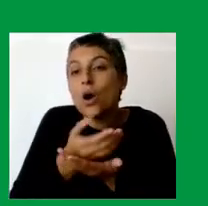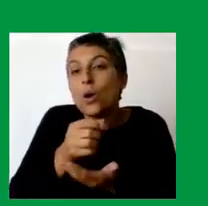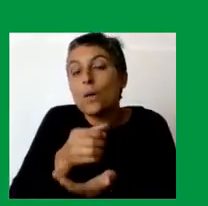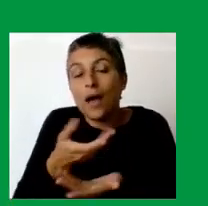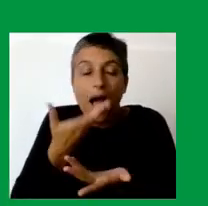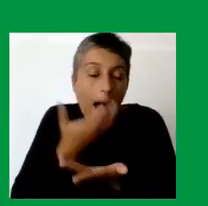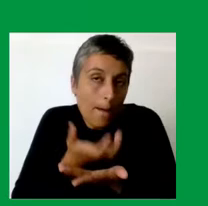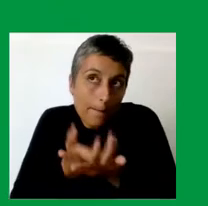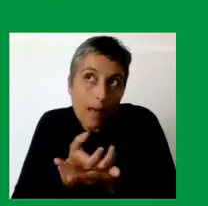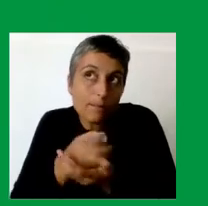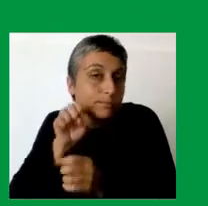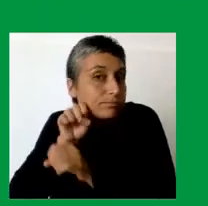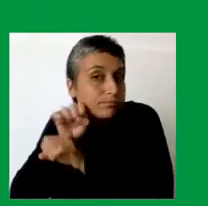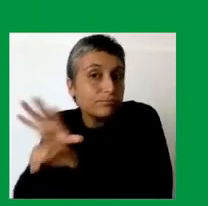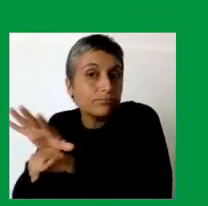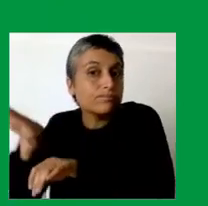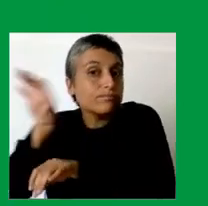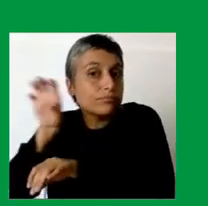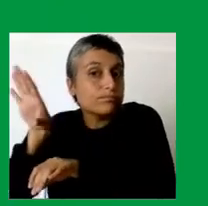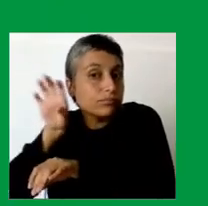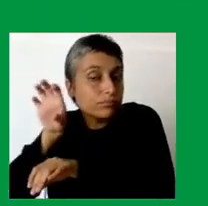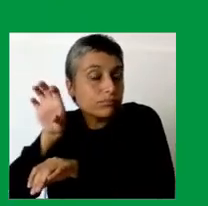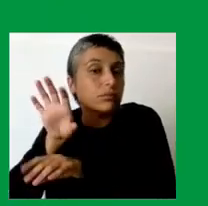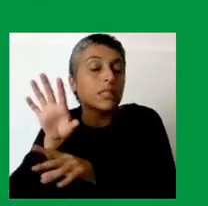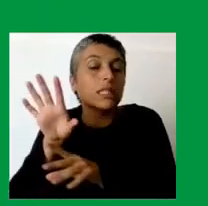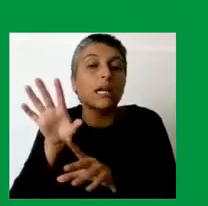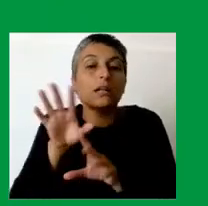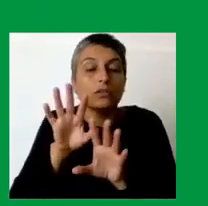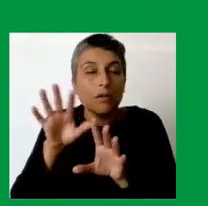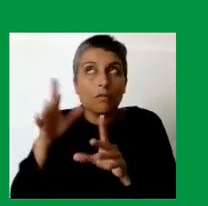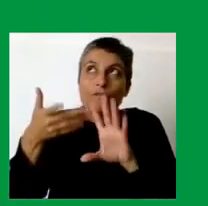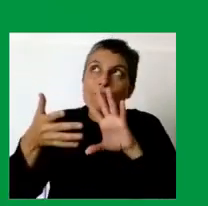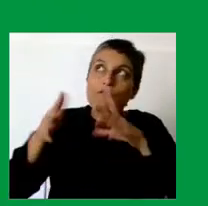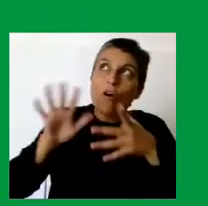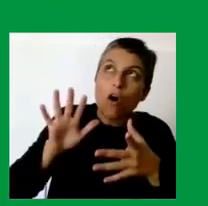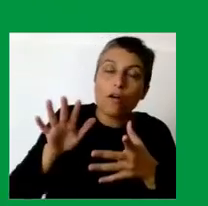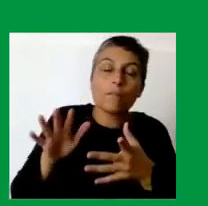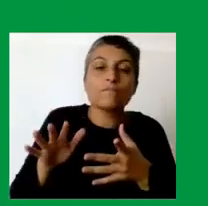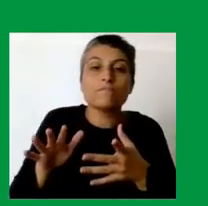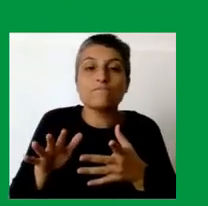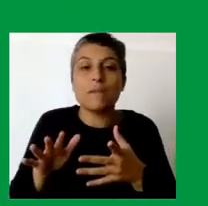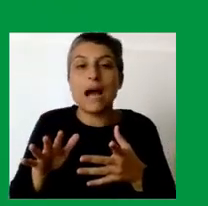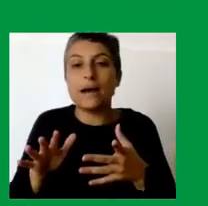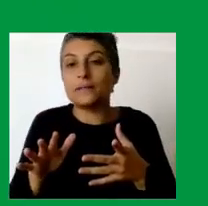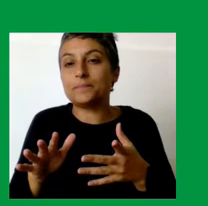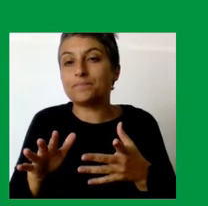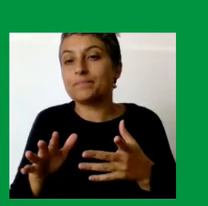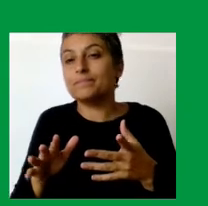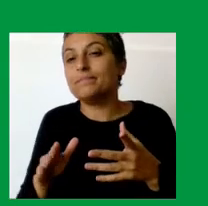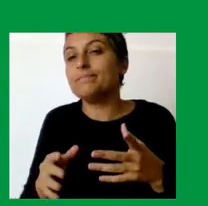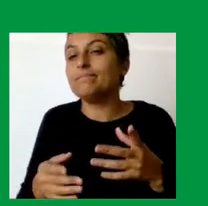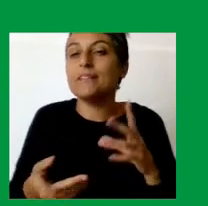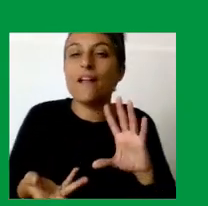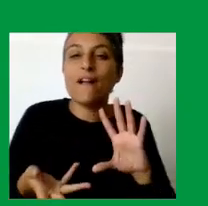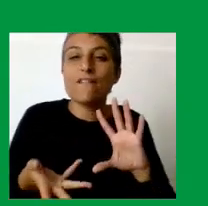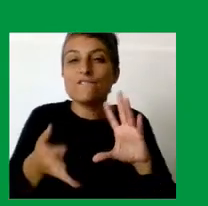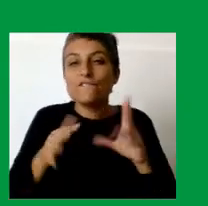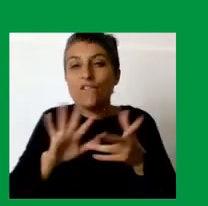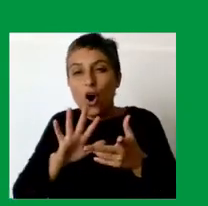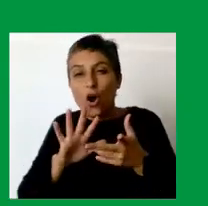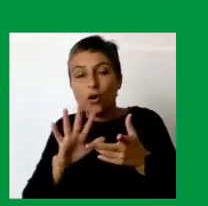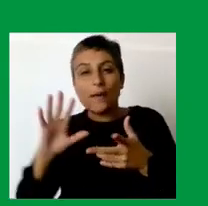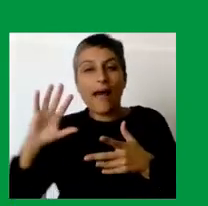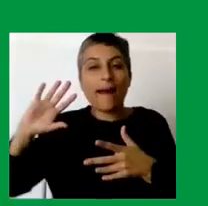que digamos tiene una cierta inmersión, recupera algo de la lectura, digamos, como de papel de la intimidad,